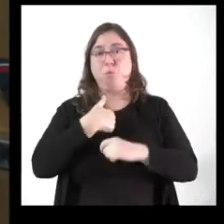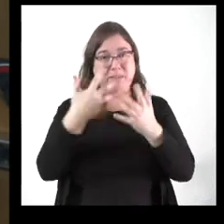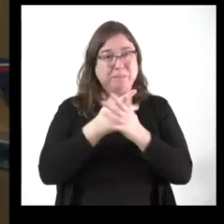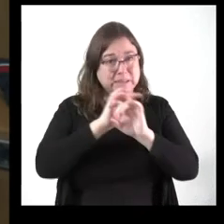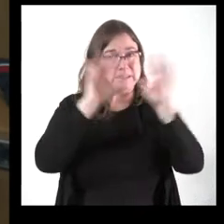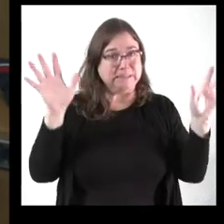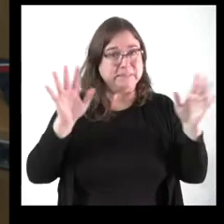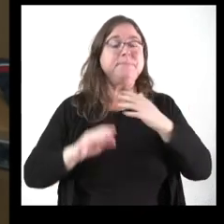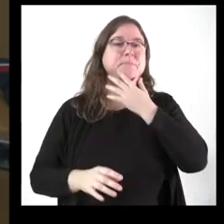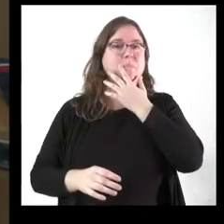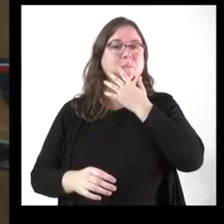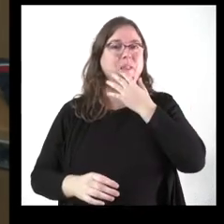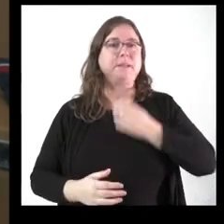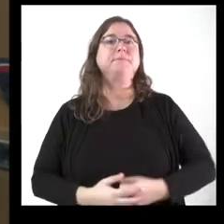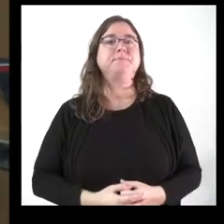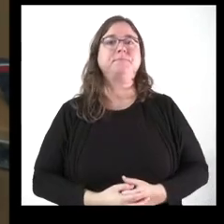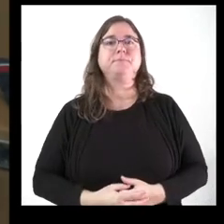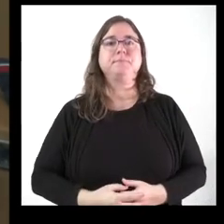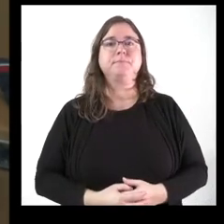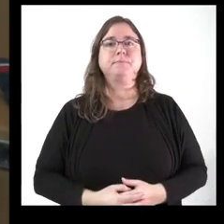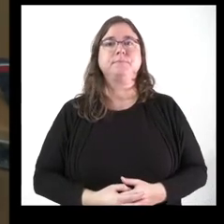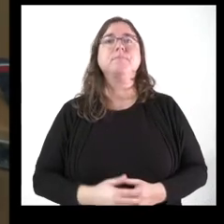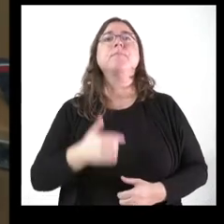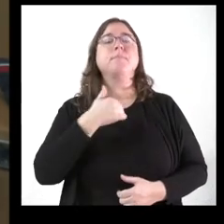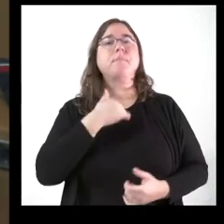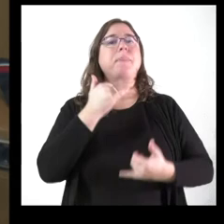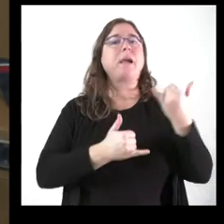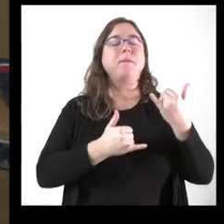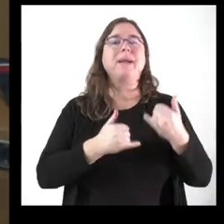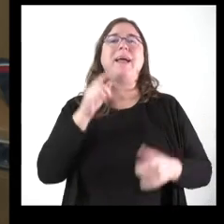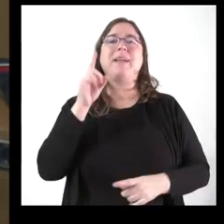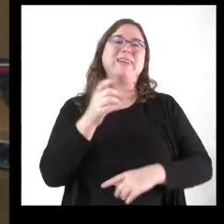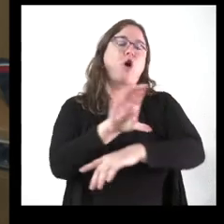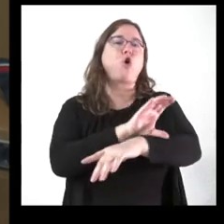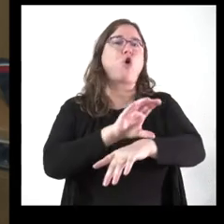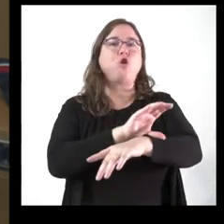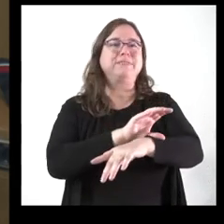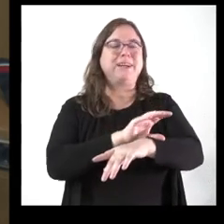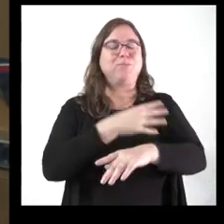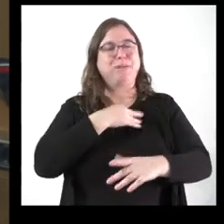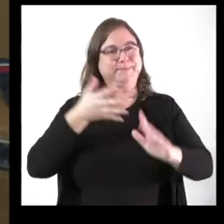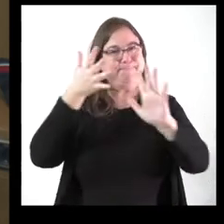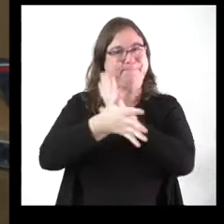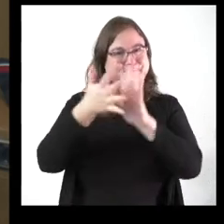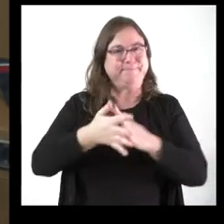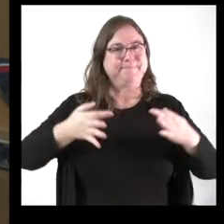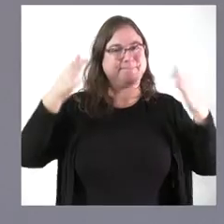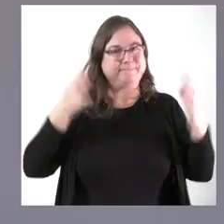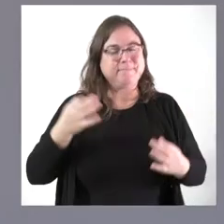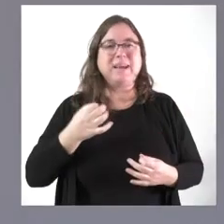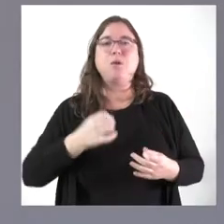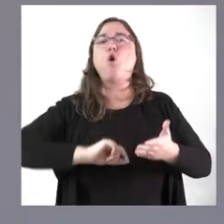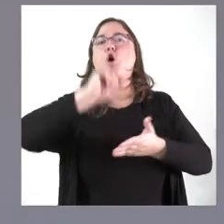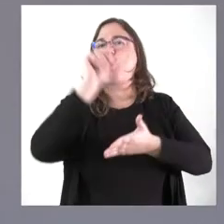nos lo aclara gracias el consejero lo puede señalar con más hincapié que nosotros son